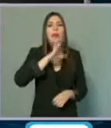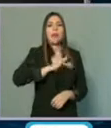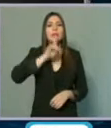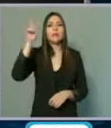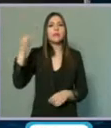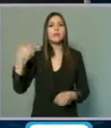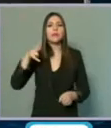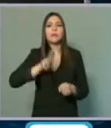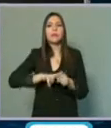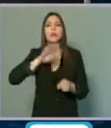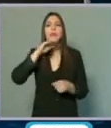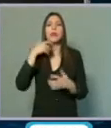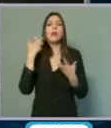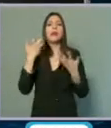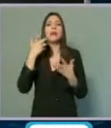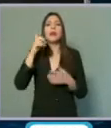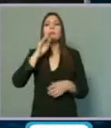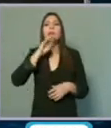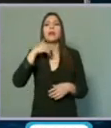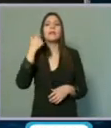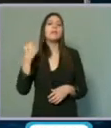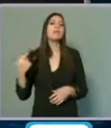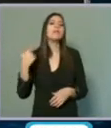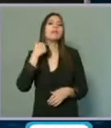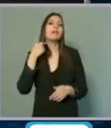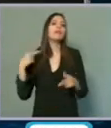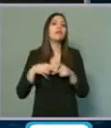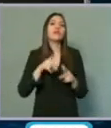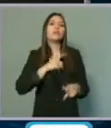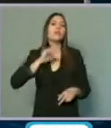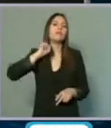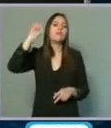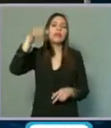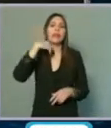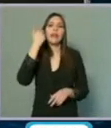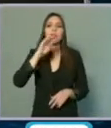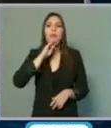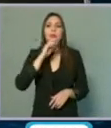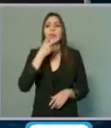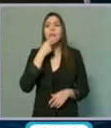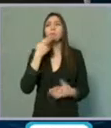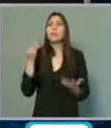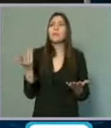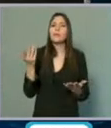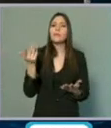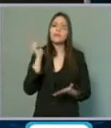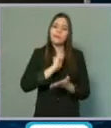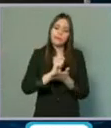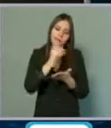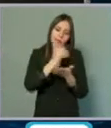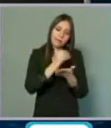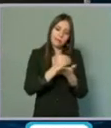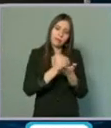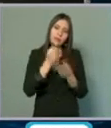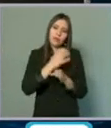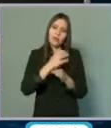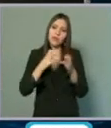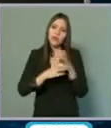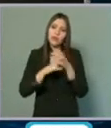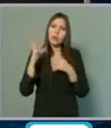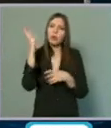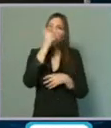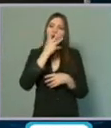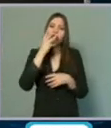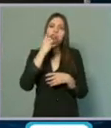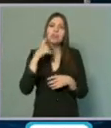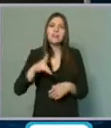quiso suicidarse. El chico se le ocurre la idea de escribir una lista de cosas maravillosas que le hacen feliz para dársela a su mamá